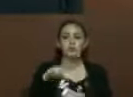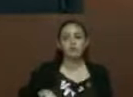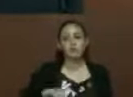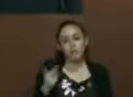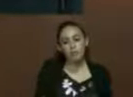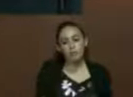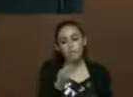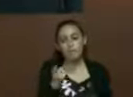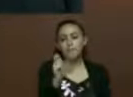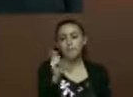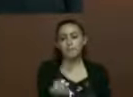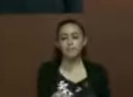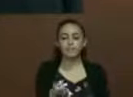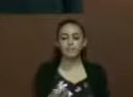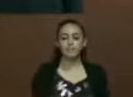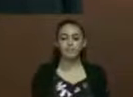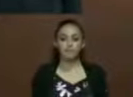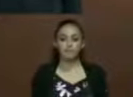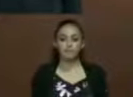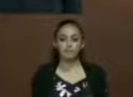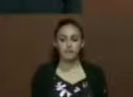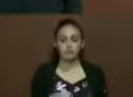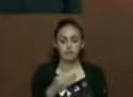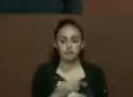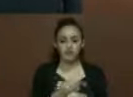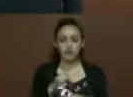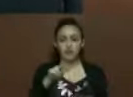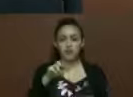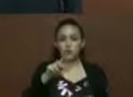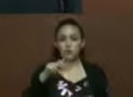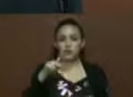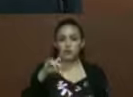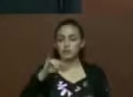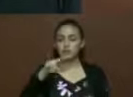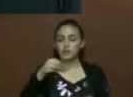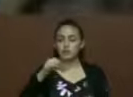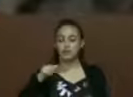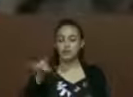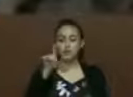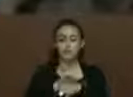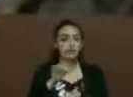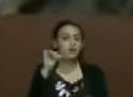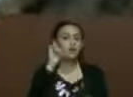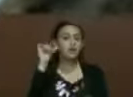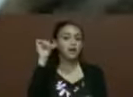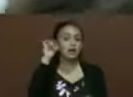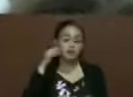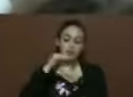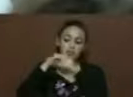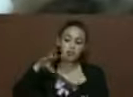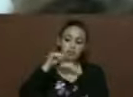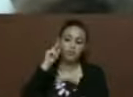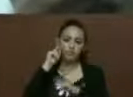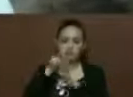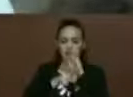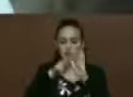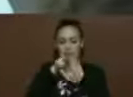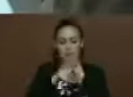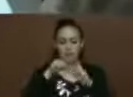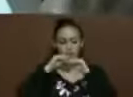Preguntarle sobre la situación que prevalece en Urapicho, luego de que el día de ayer pues se mencionara en algunos videos,